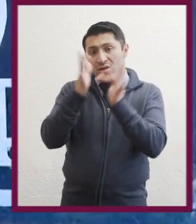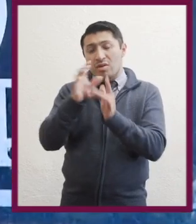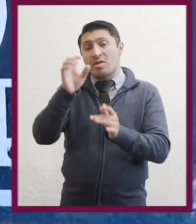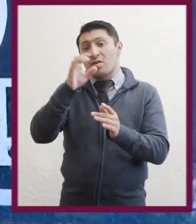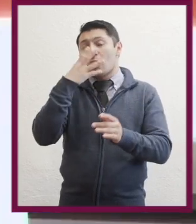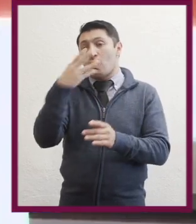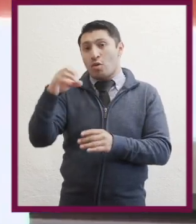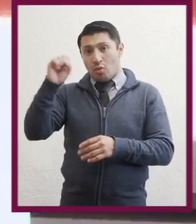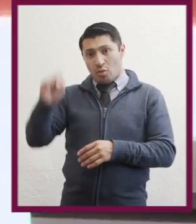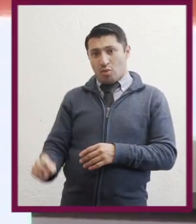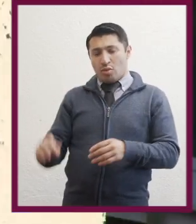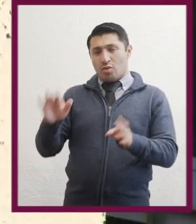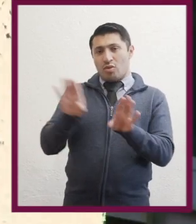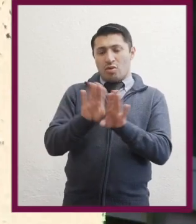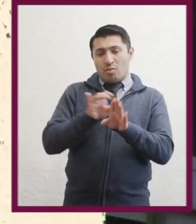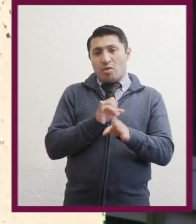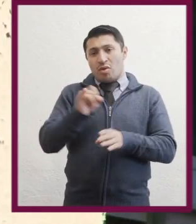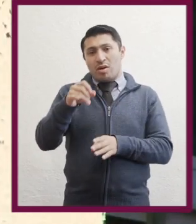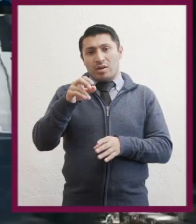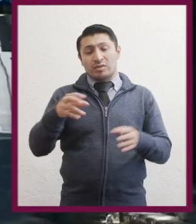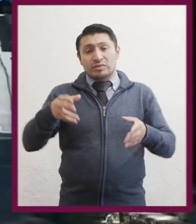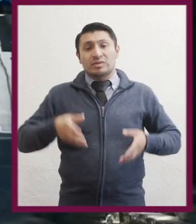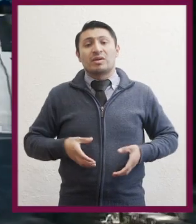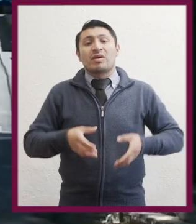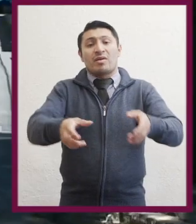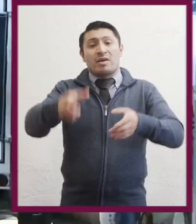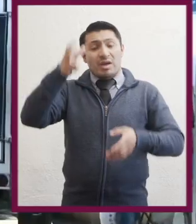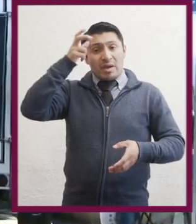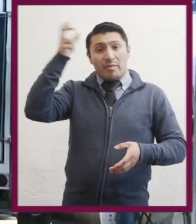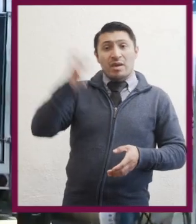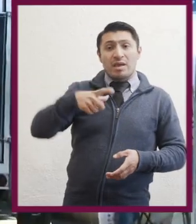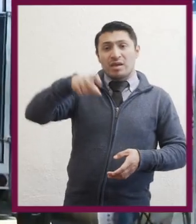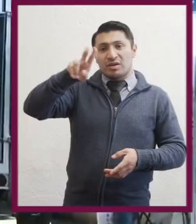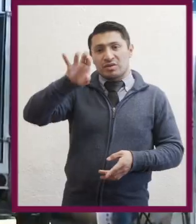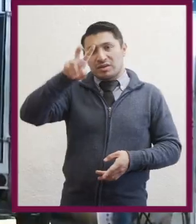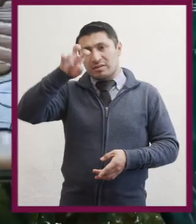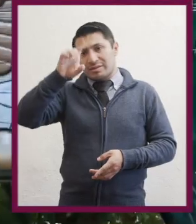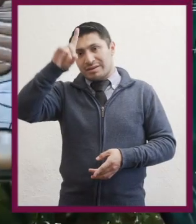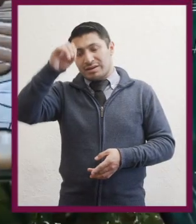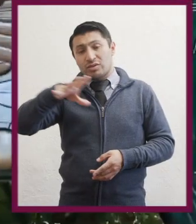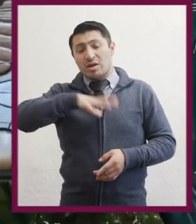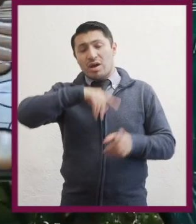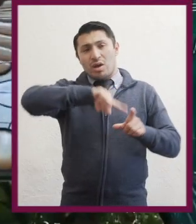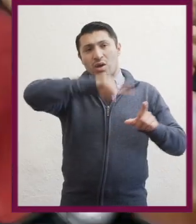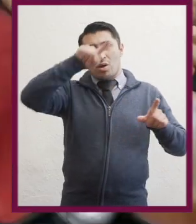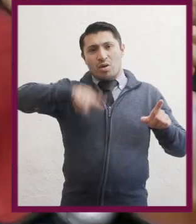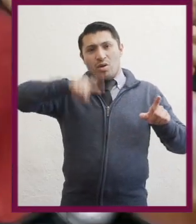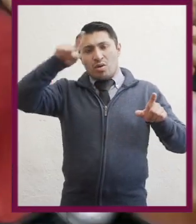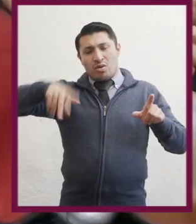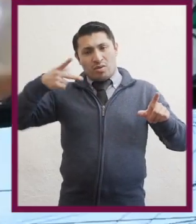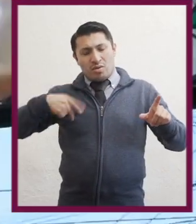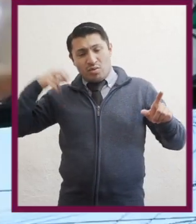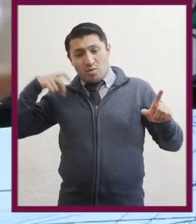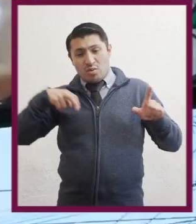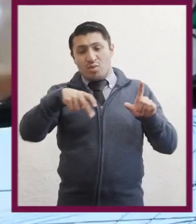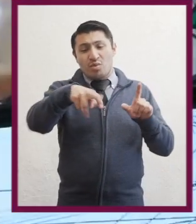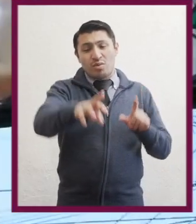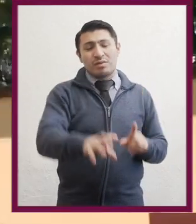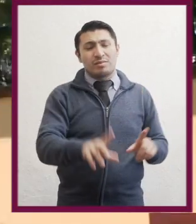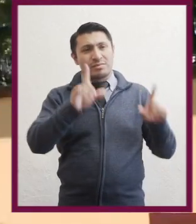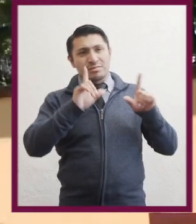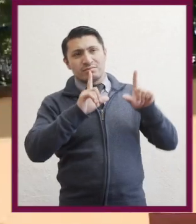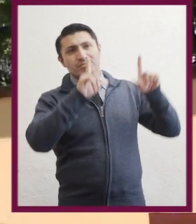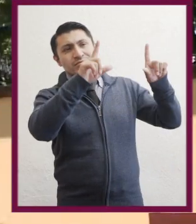Coyoacán, situado más allá de la avenida Miguel Ángel de Quevedo, donde este arco recibe a los visitantes, y una placa